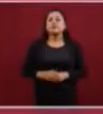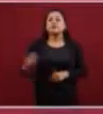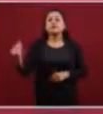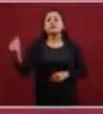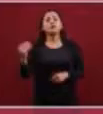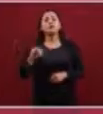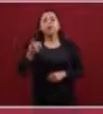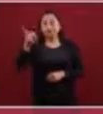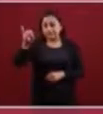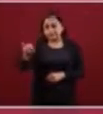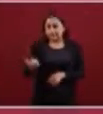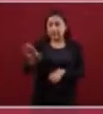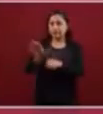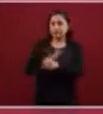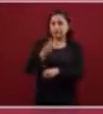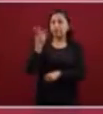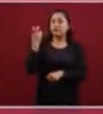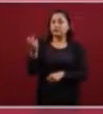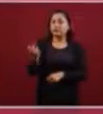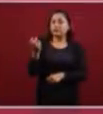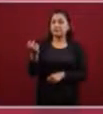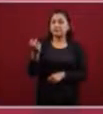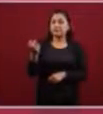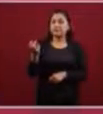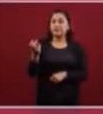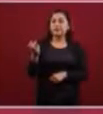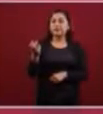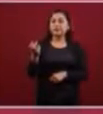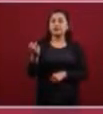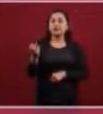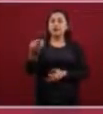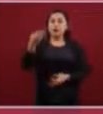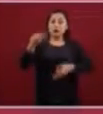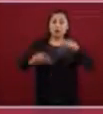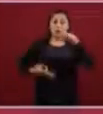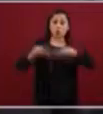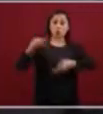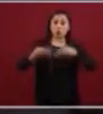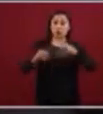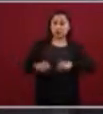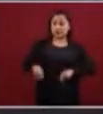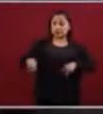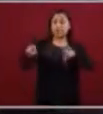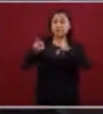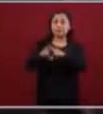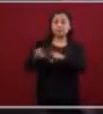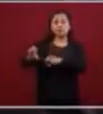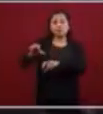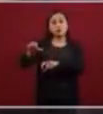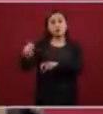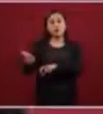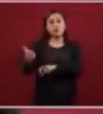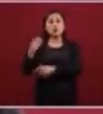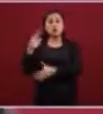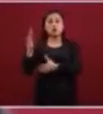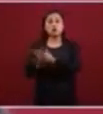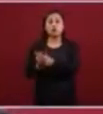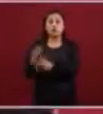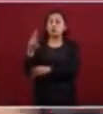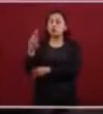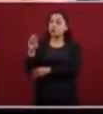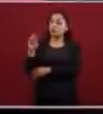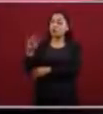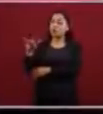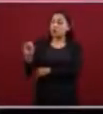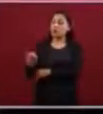porque como es el mismo juez del caso de Rosario Robles y como se apellida Padierna